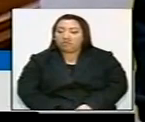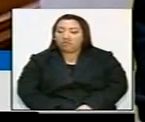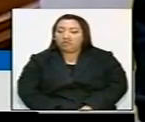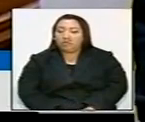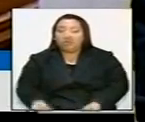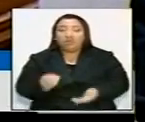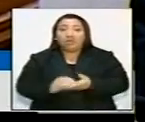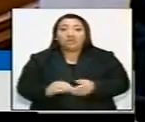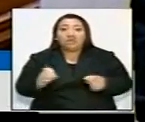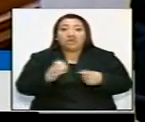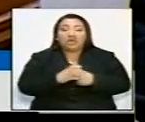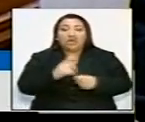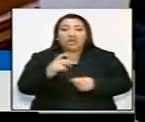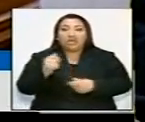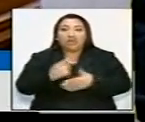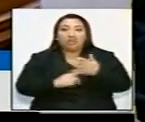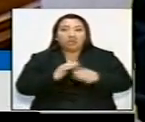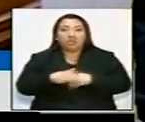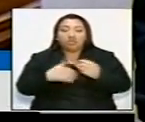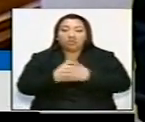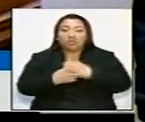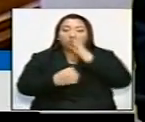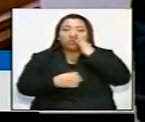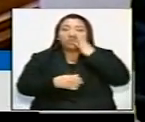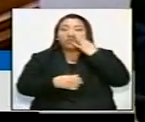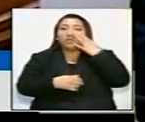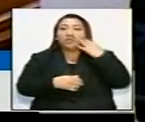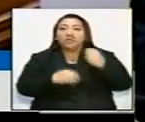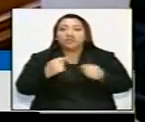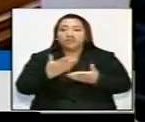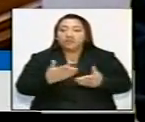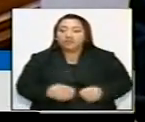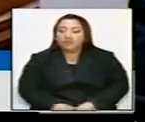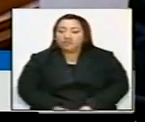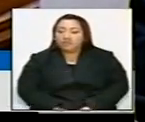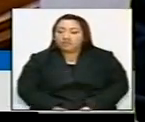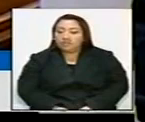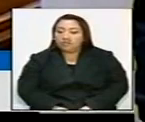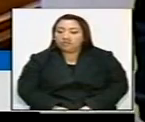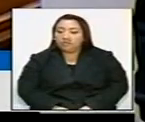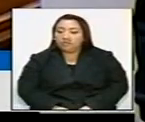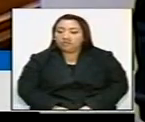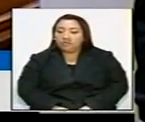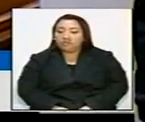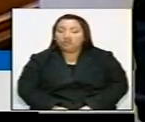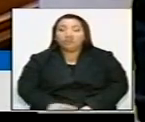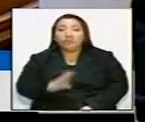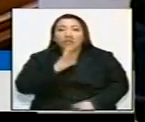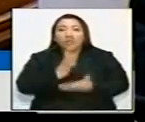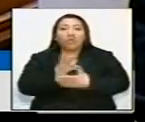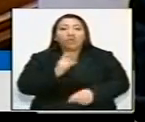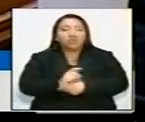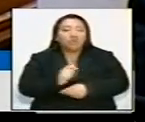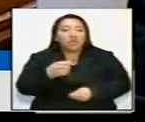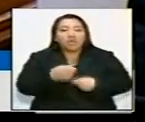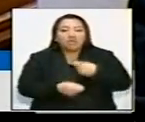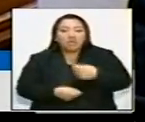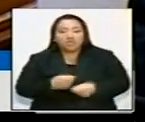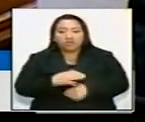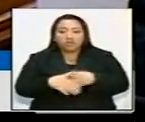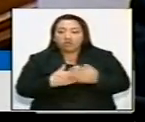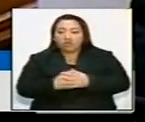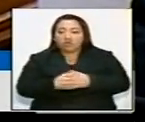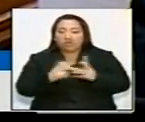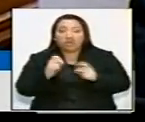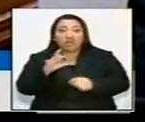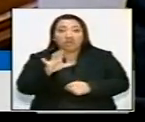mayores garantías para que todos estos elementos que hablamos, educación, inversión,